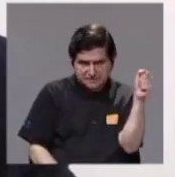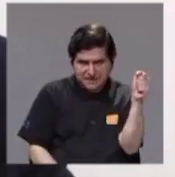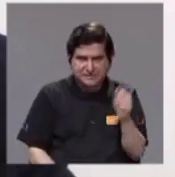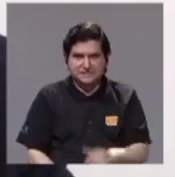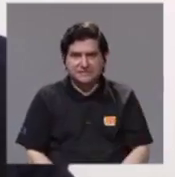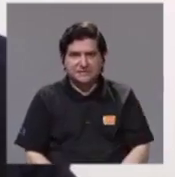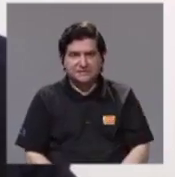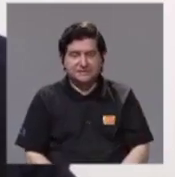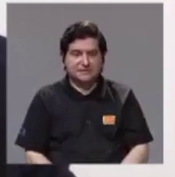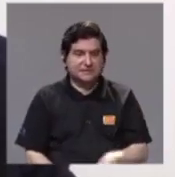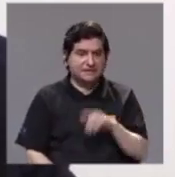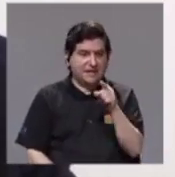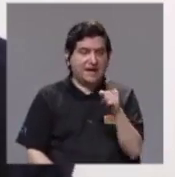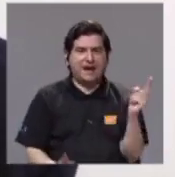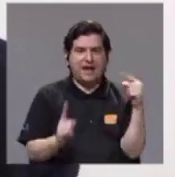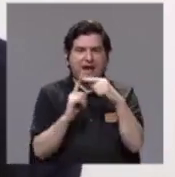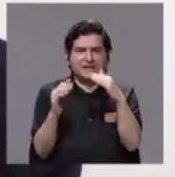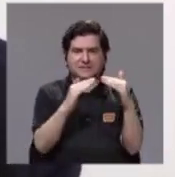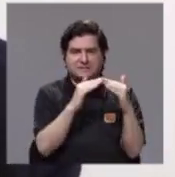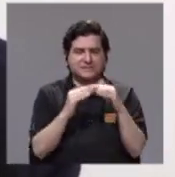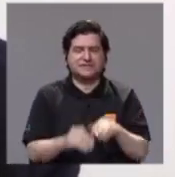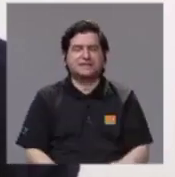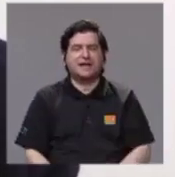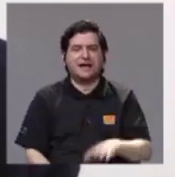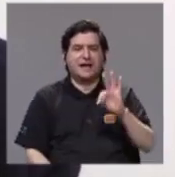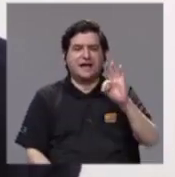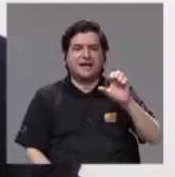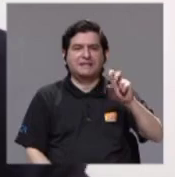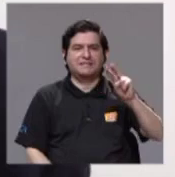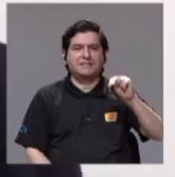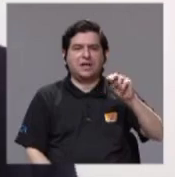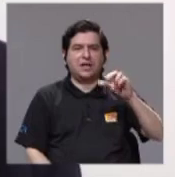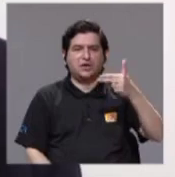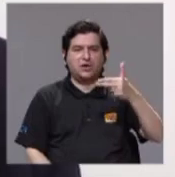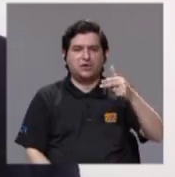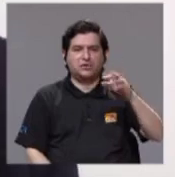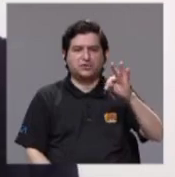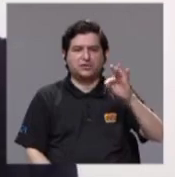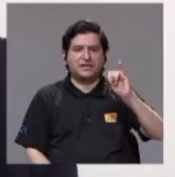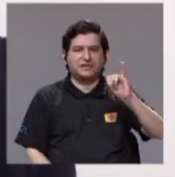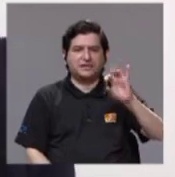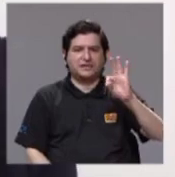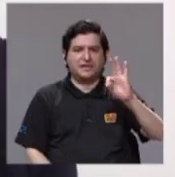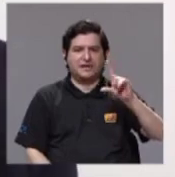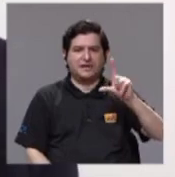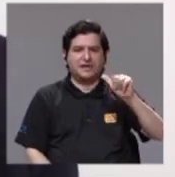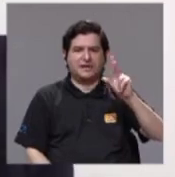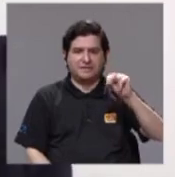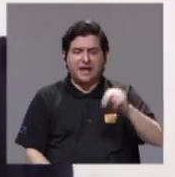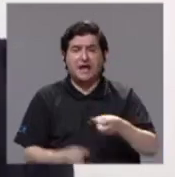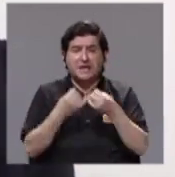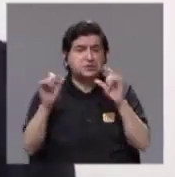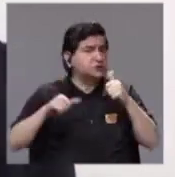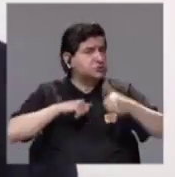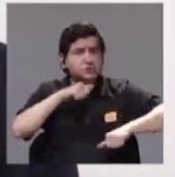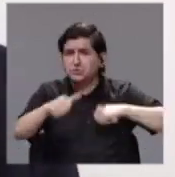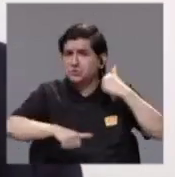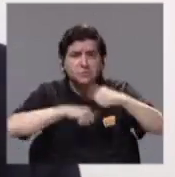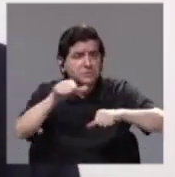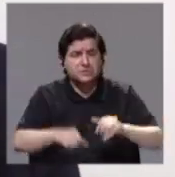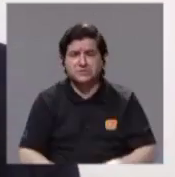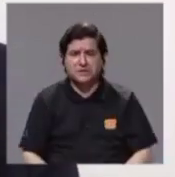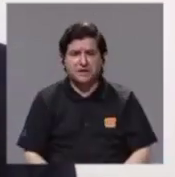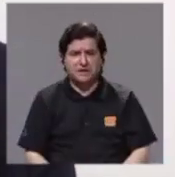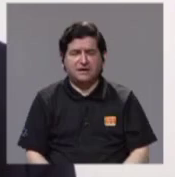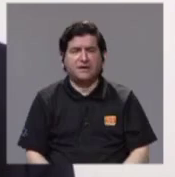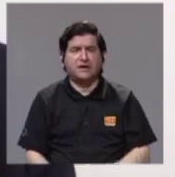va a llegar hasta la ciudad de Tenochtitlán prácticamente sin librar batalla, porque